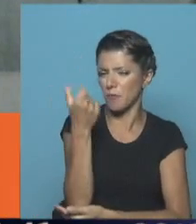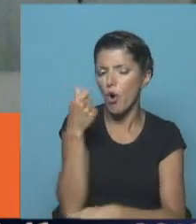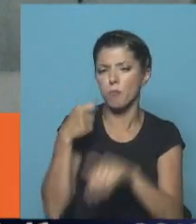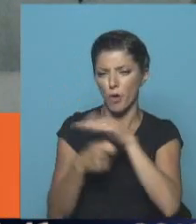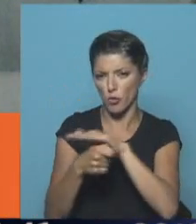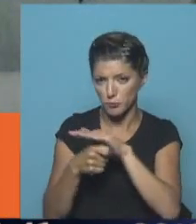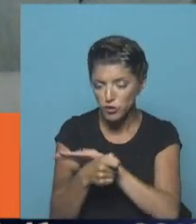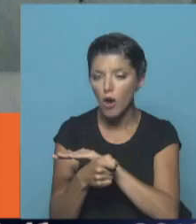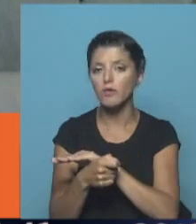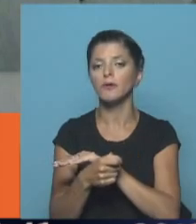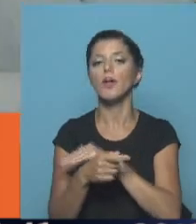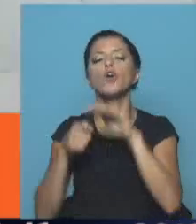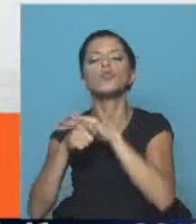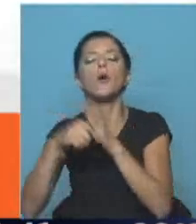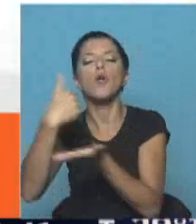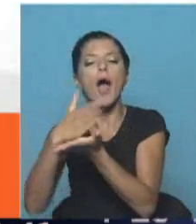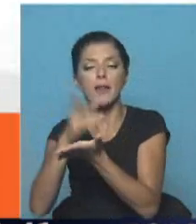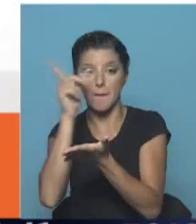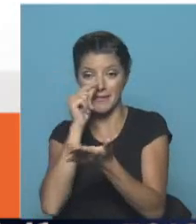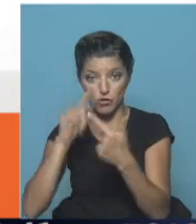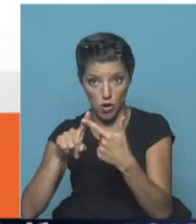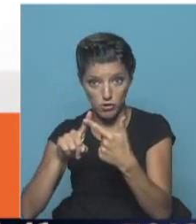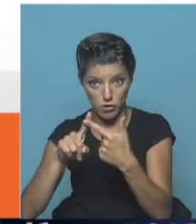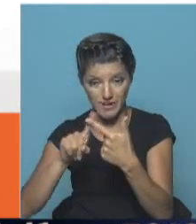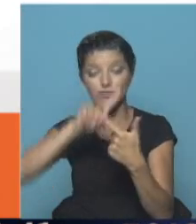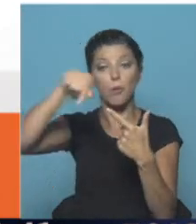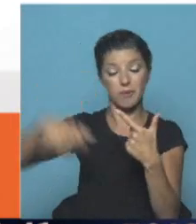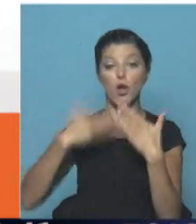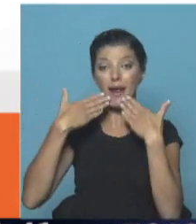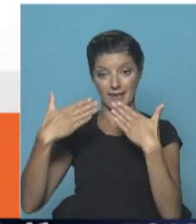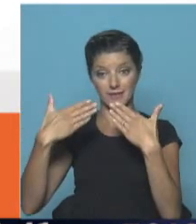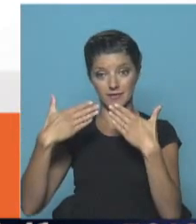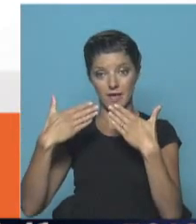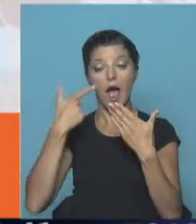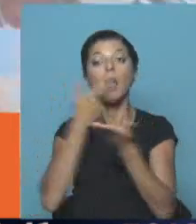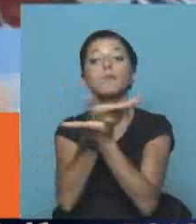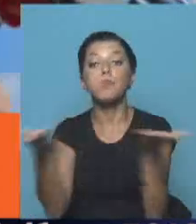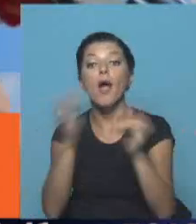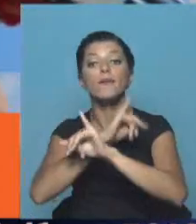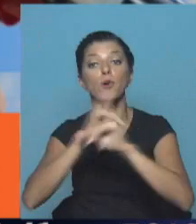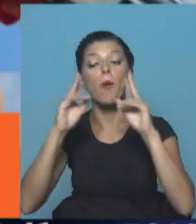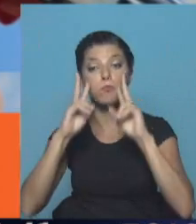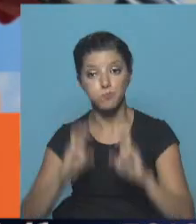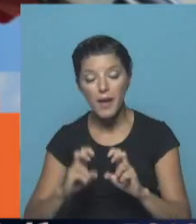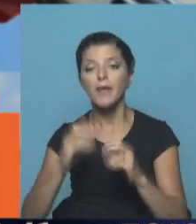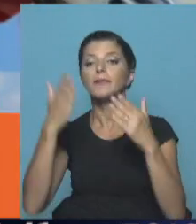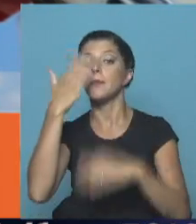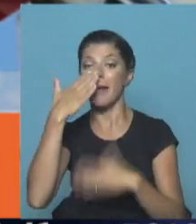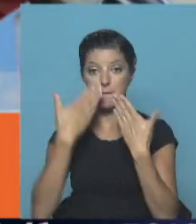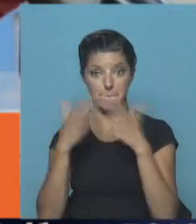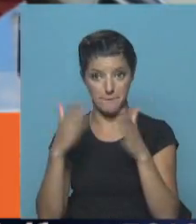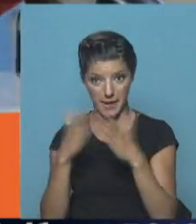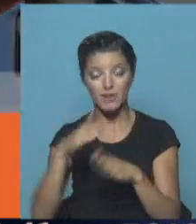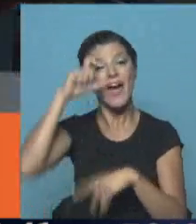por sobornos en el área petrolero que estalló a partir de la difusión de los Panama Papers e involucra a un exministro